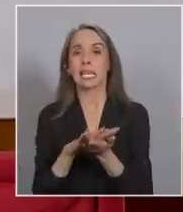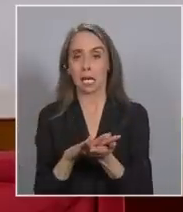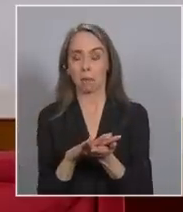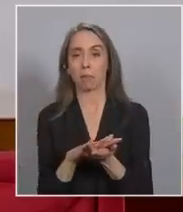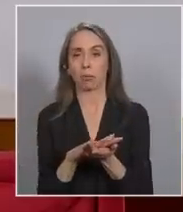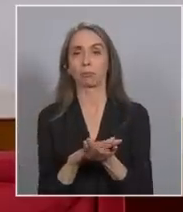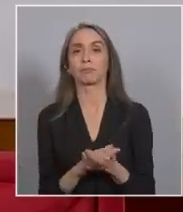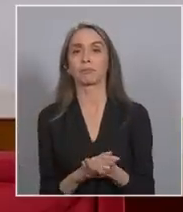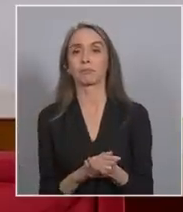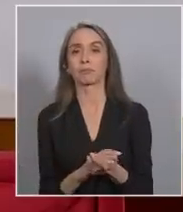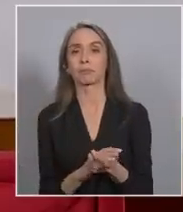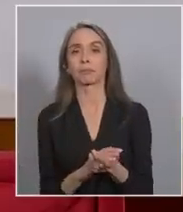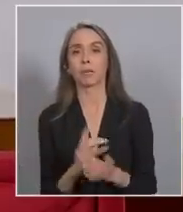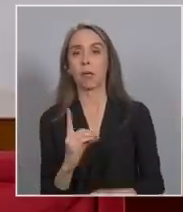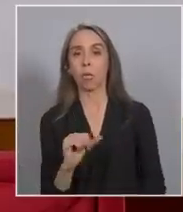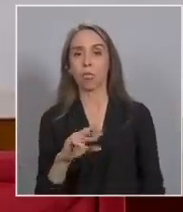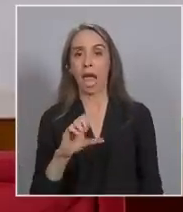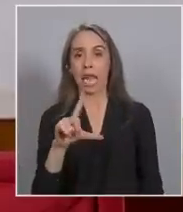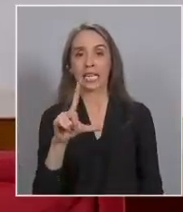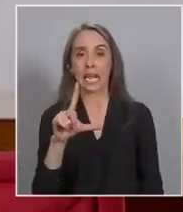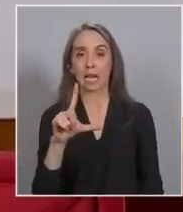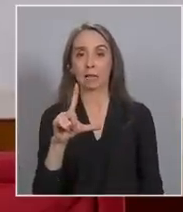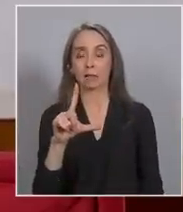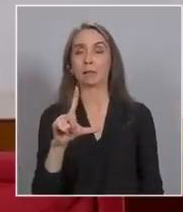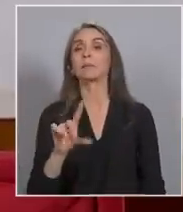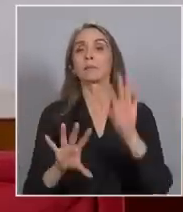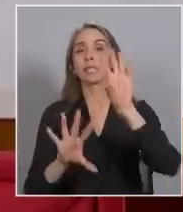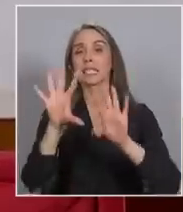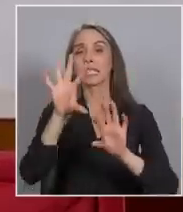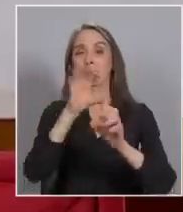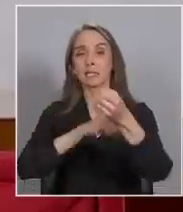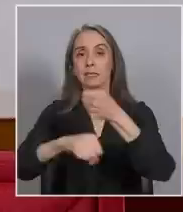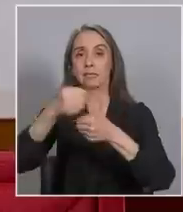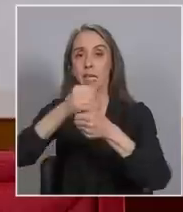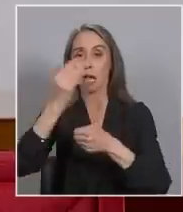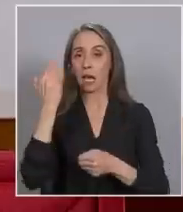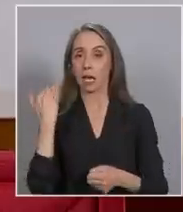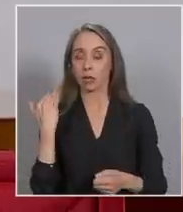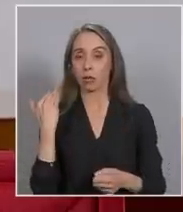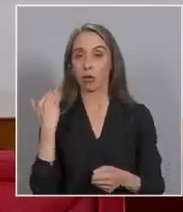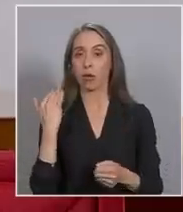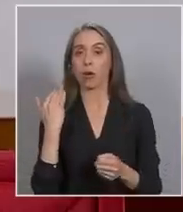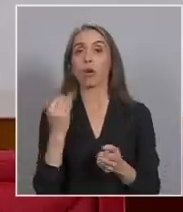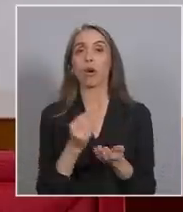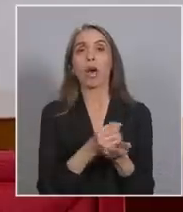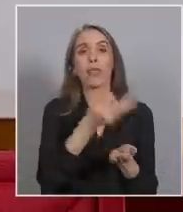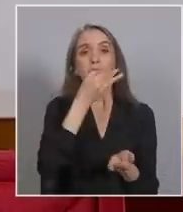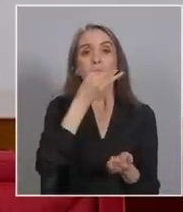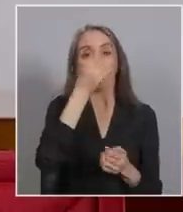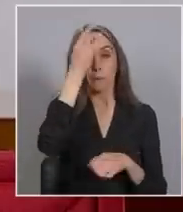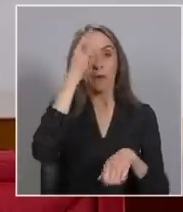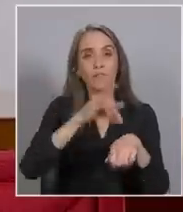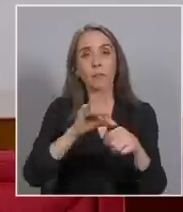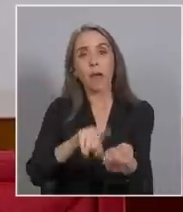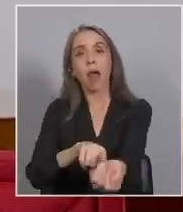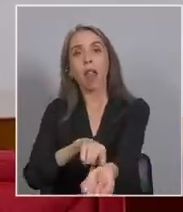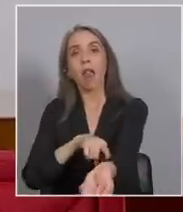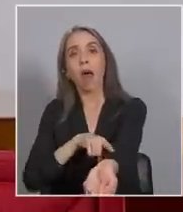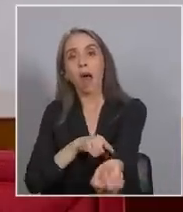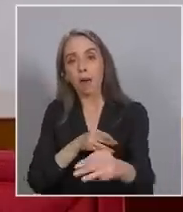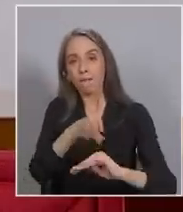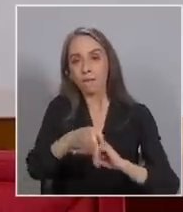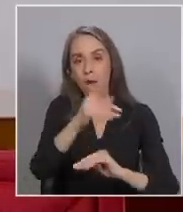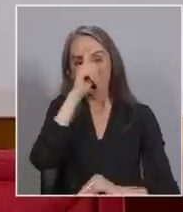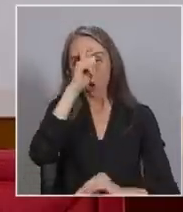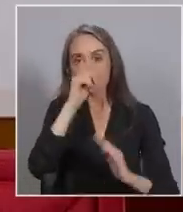concreto. Daniel, hace 15 años, recibe un tratamiento por una enfermedad crónica en el Hospital San